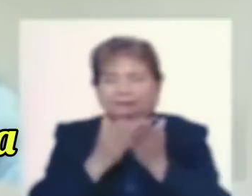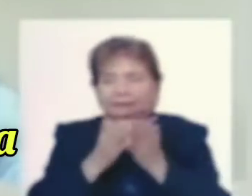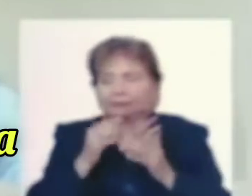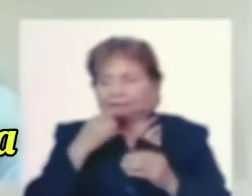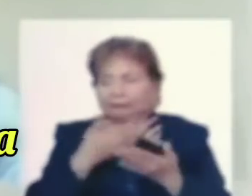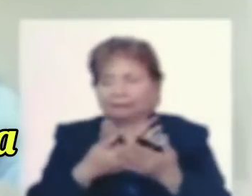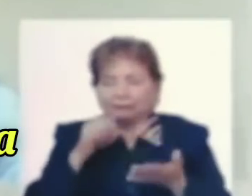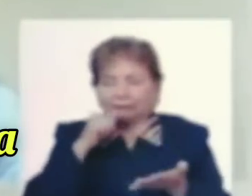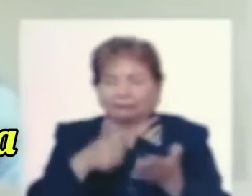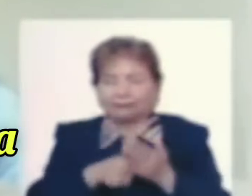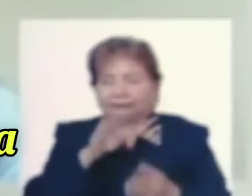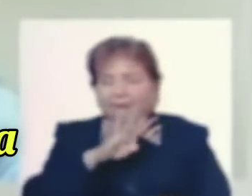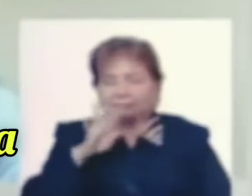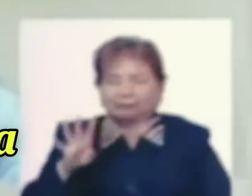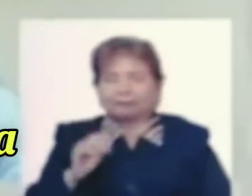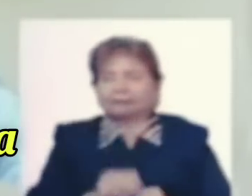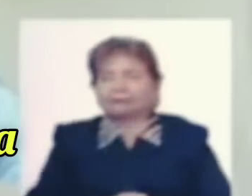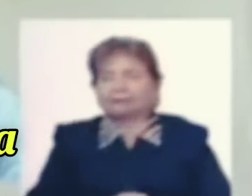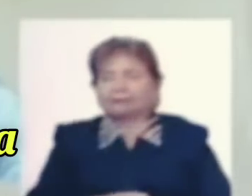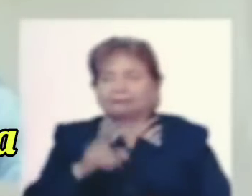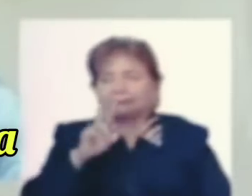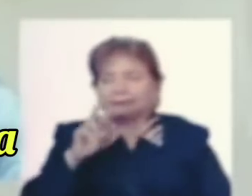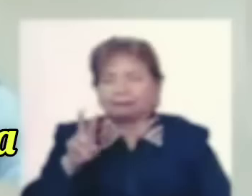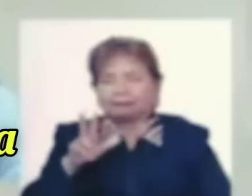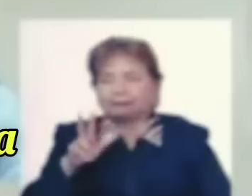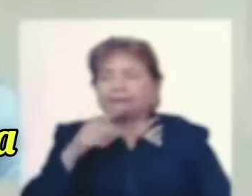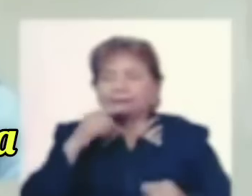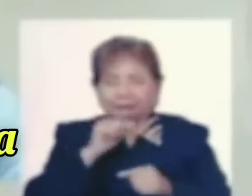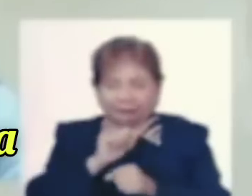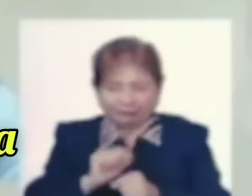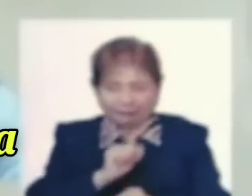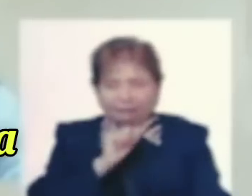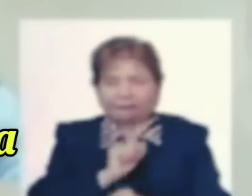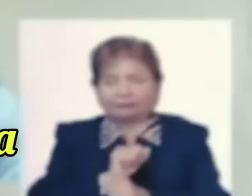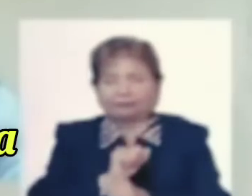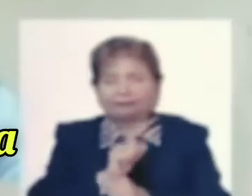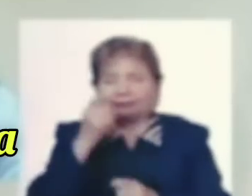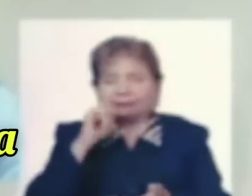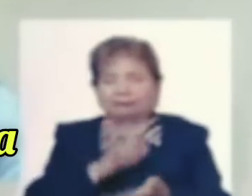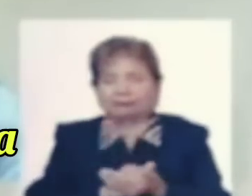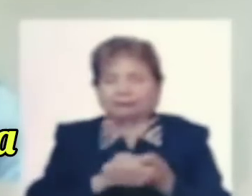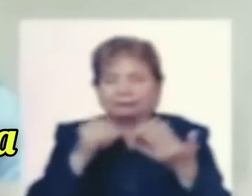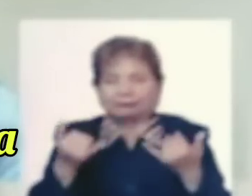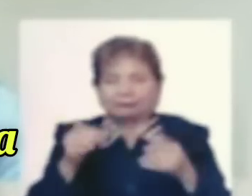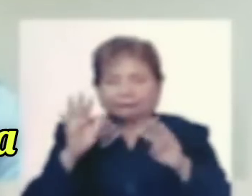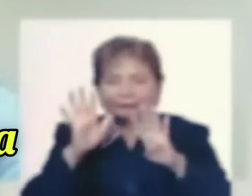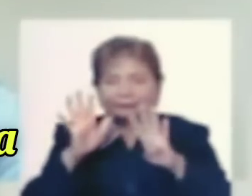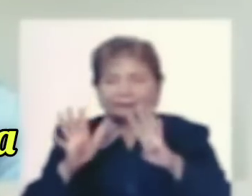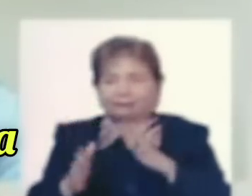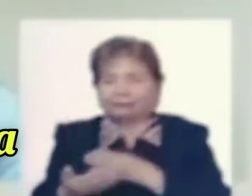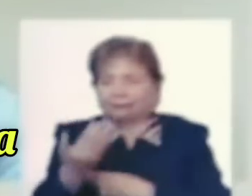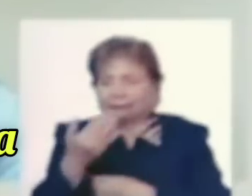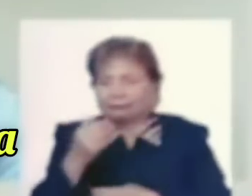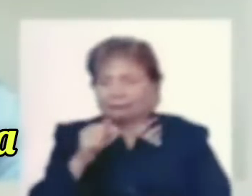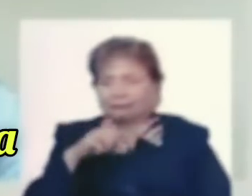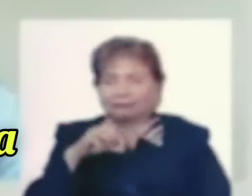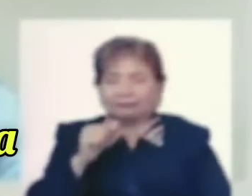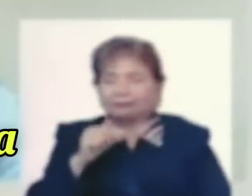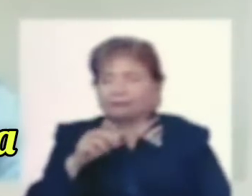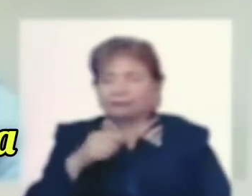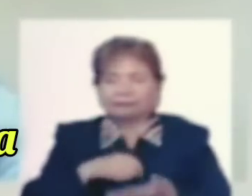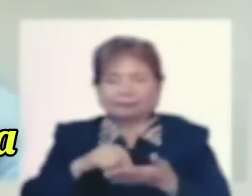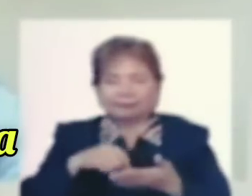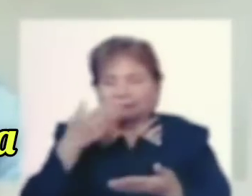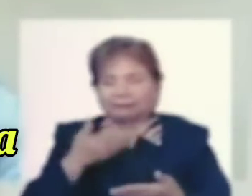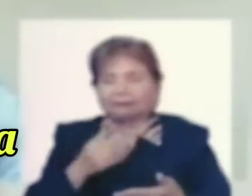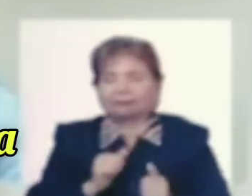2023 y mediante oficio 44-2022 y 2023, se ha sido citado para el día de hoy a las 9 a la sala Saúl Porra Barrechea, firmado